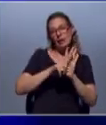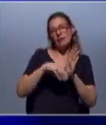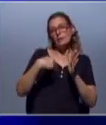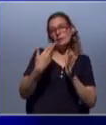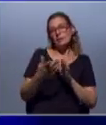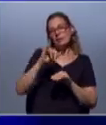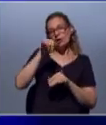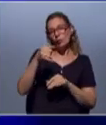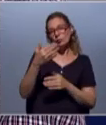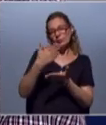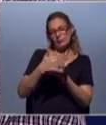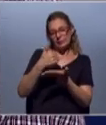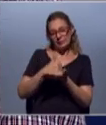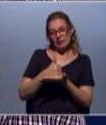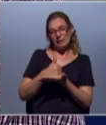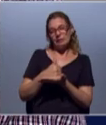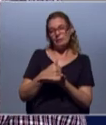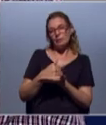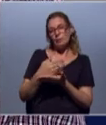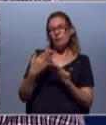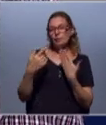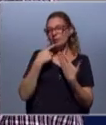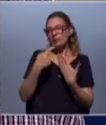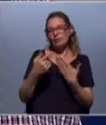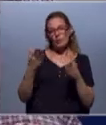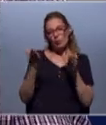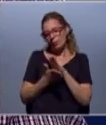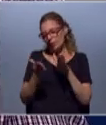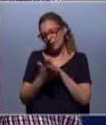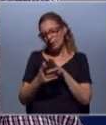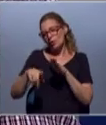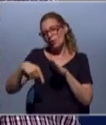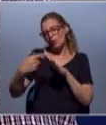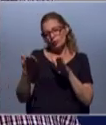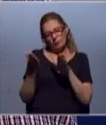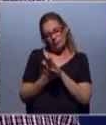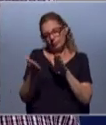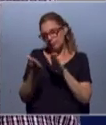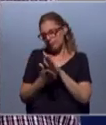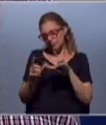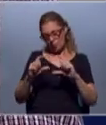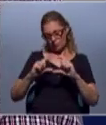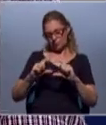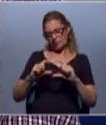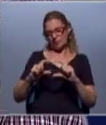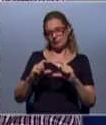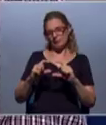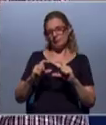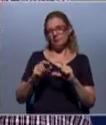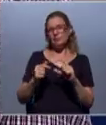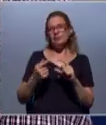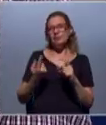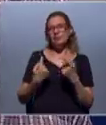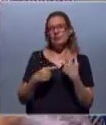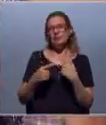departamentales después dieron motivos es un libro de jamón o con todos los argumentos para fundamentar el único artículo